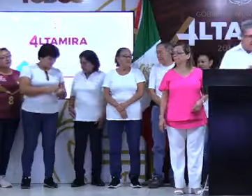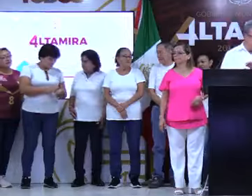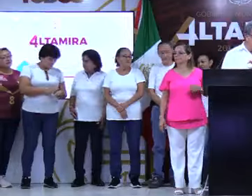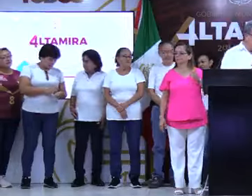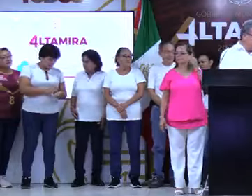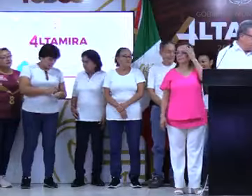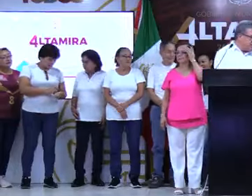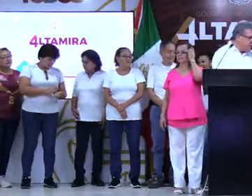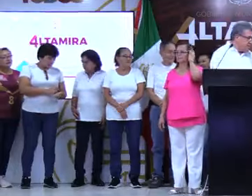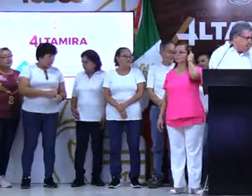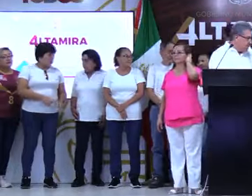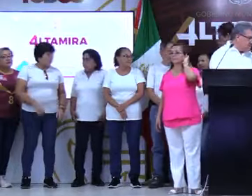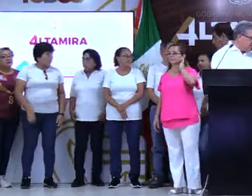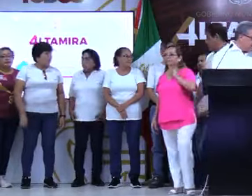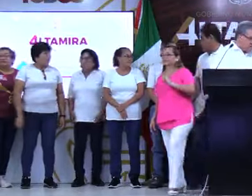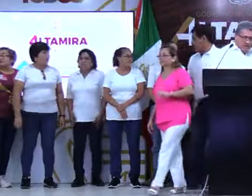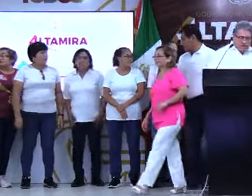entregarles.